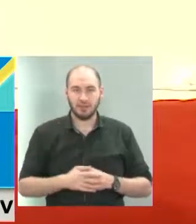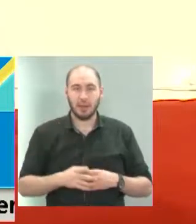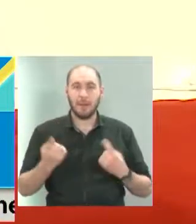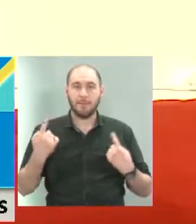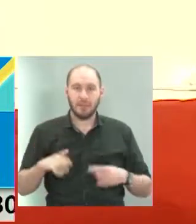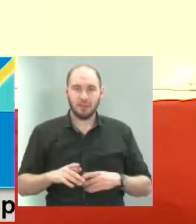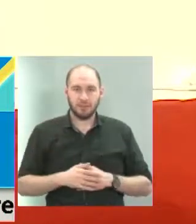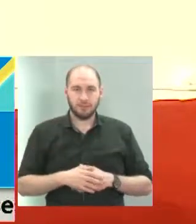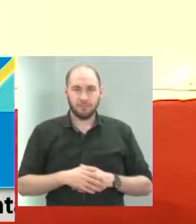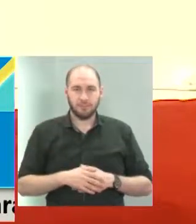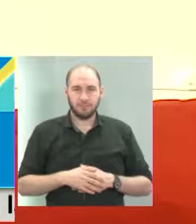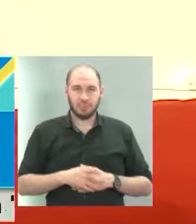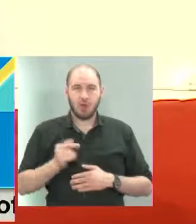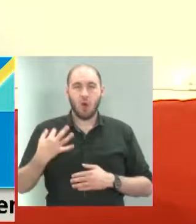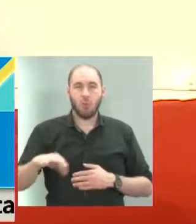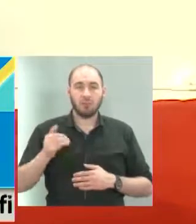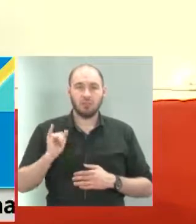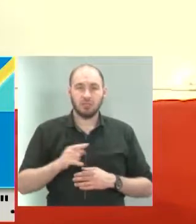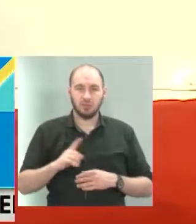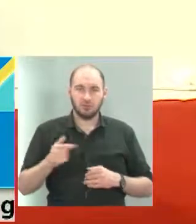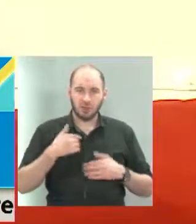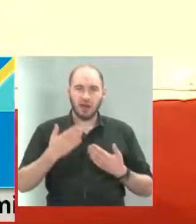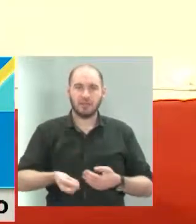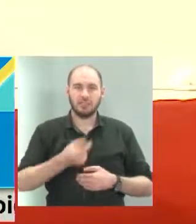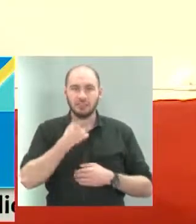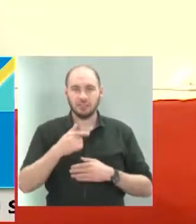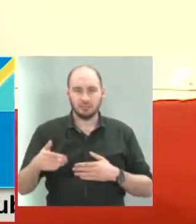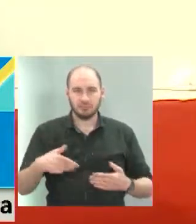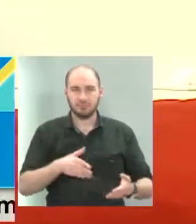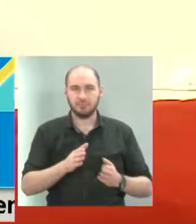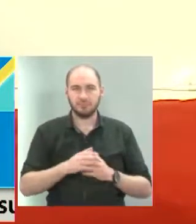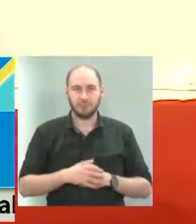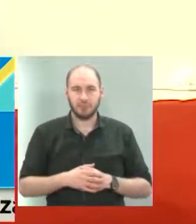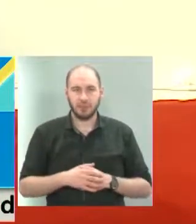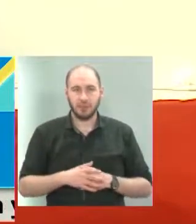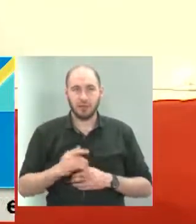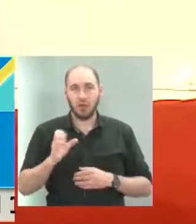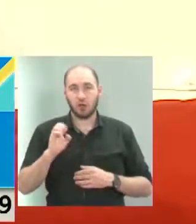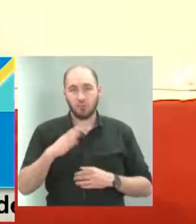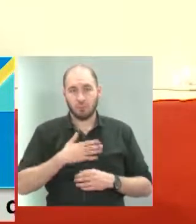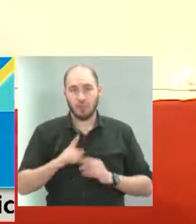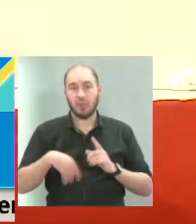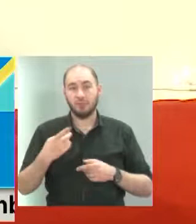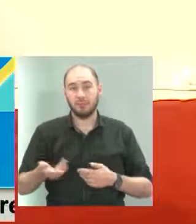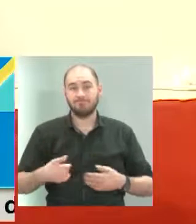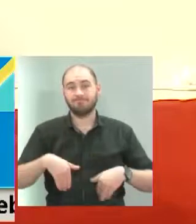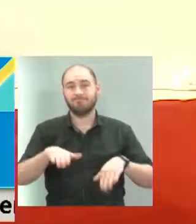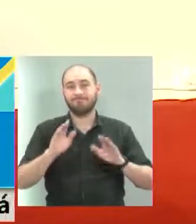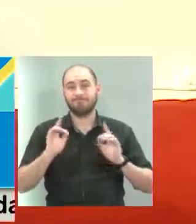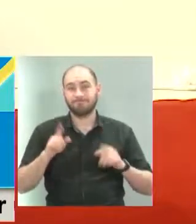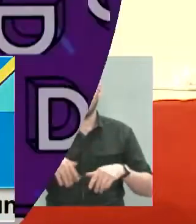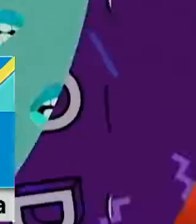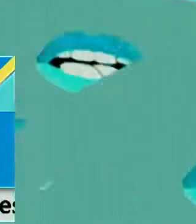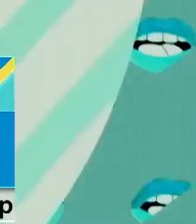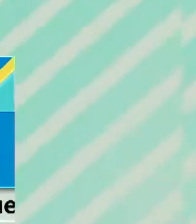más allá de que si obligación o no, digo que queremos avanzar por este lugar. En nuestro club, después de ahí más, no puedo decir yo todo lo